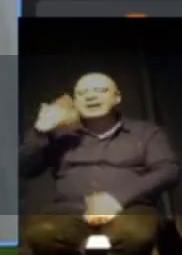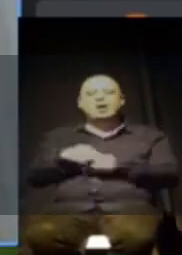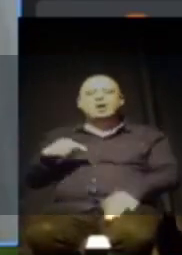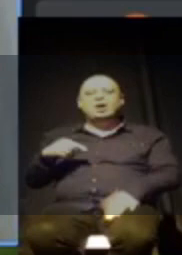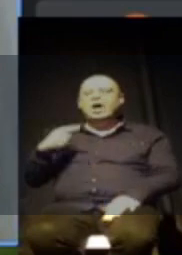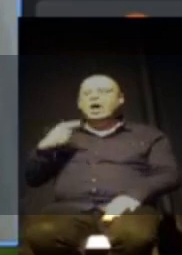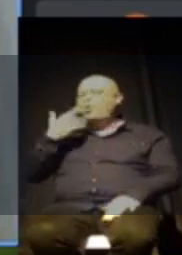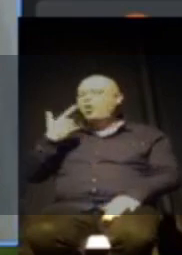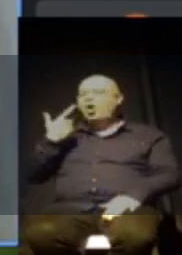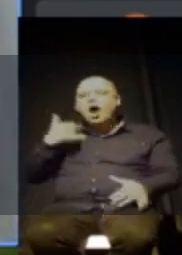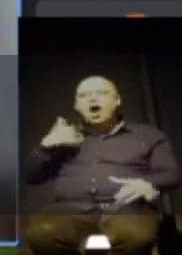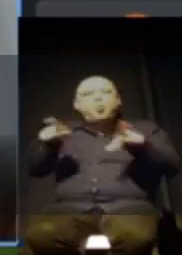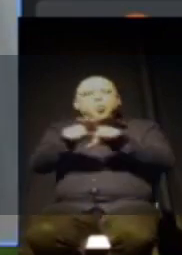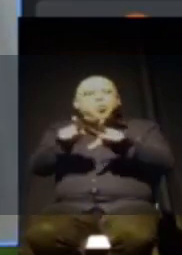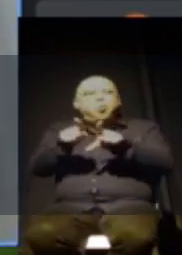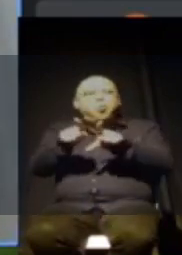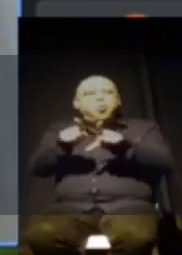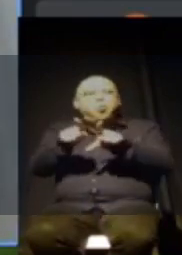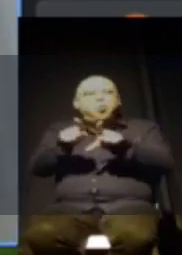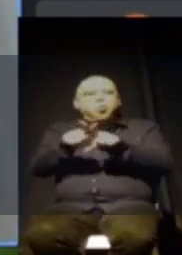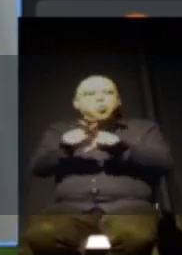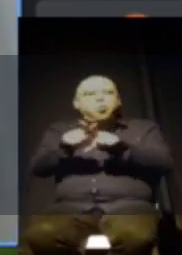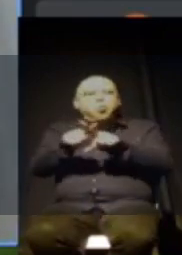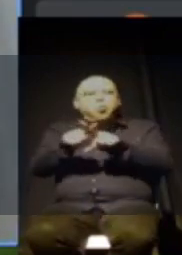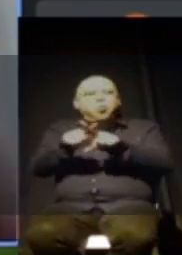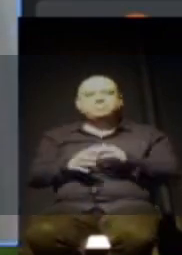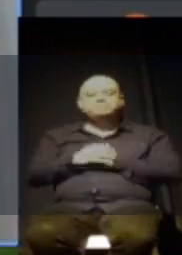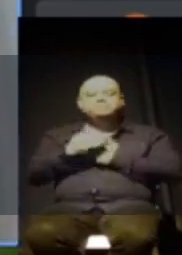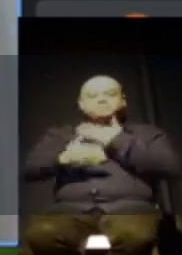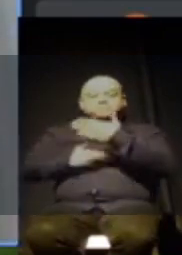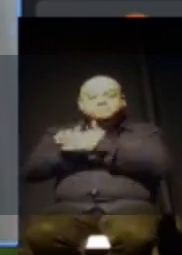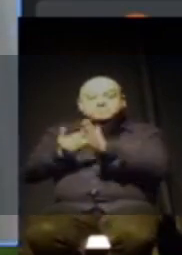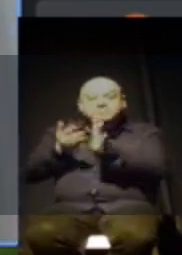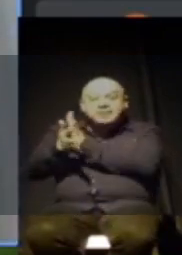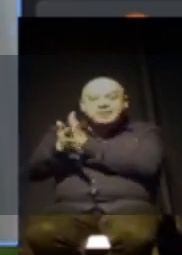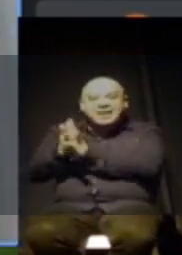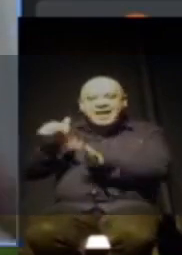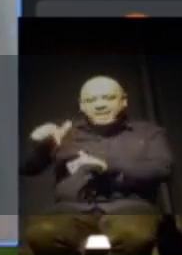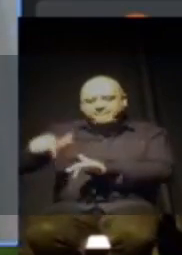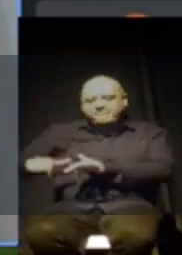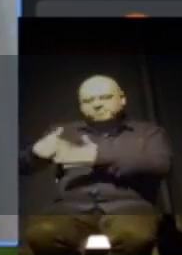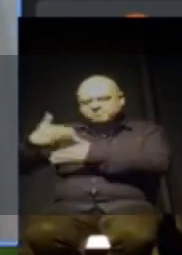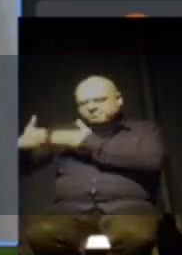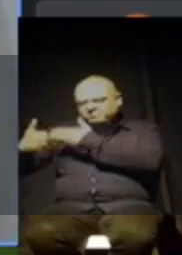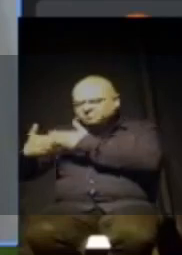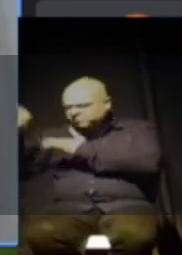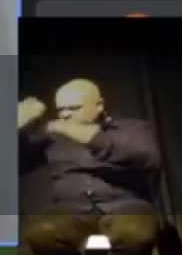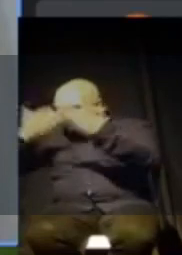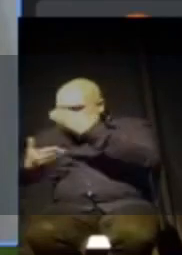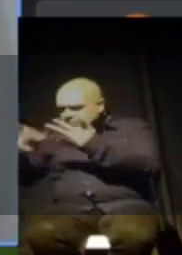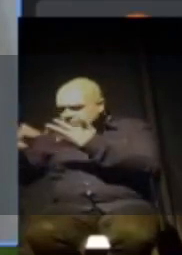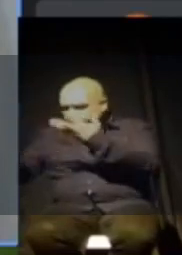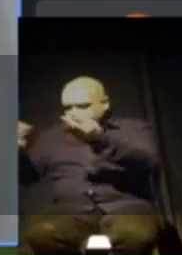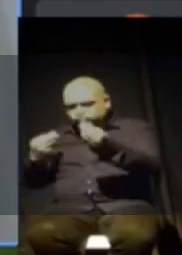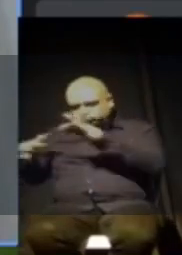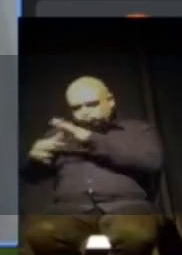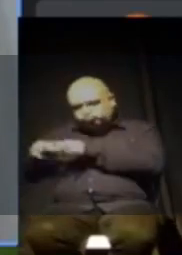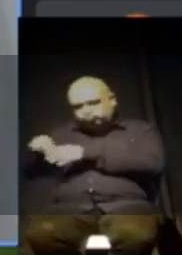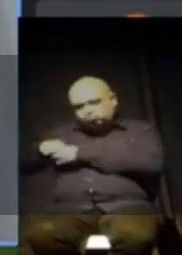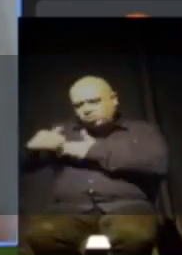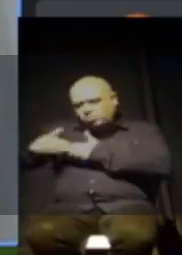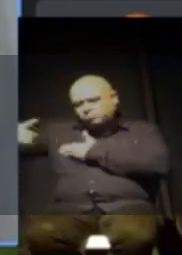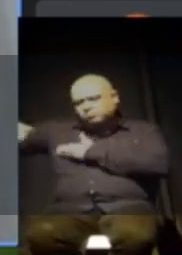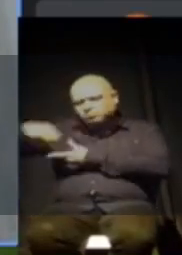vertientes de una misma figura, la locura codificada, dice. El origen de varias catástrofes, las causas de devastaciones psíquicas insólitas, así como